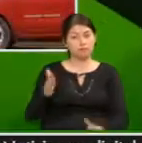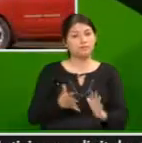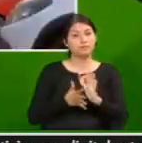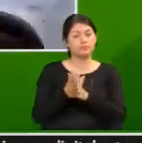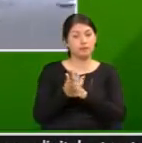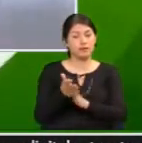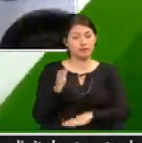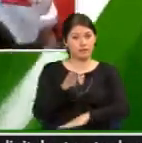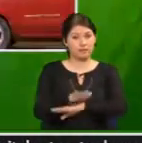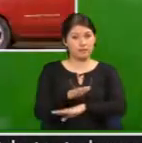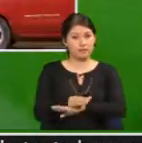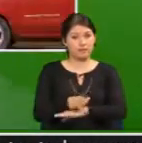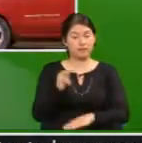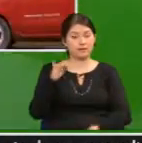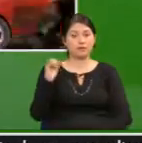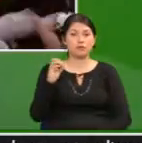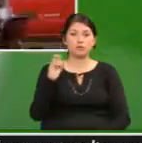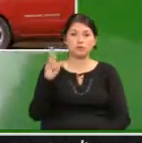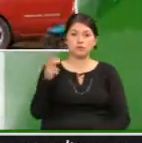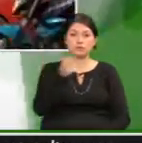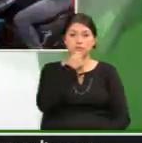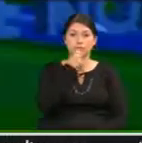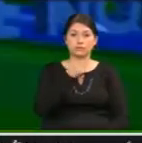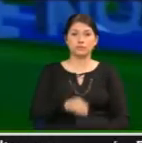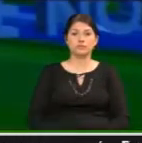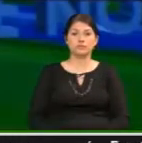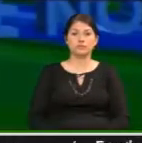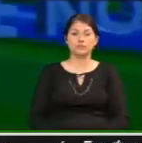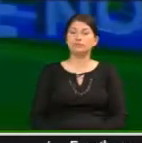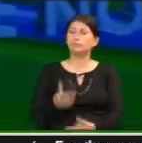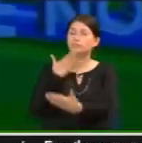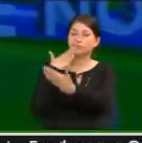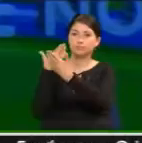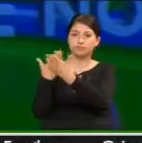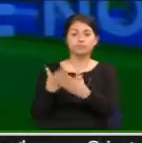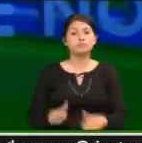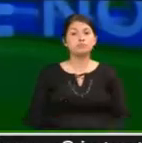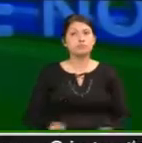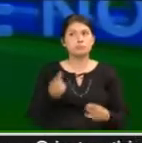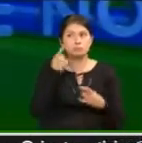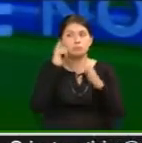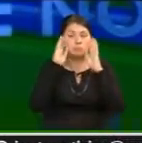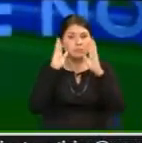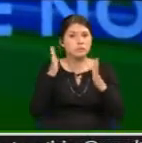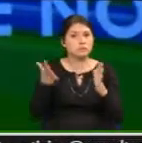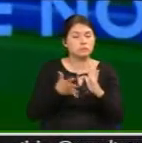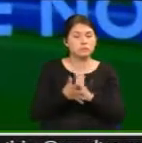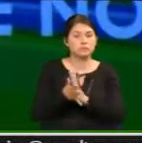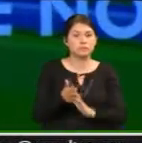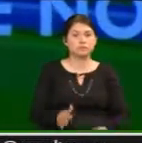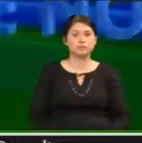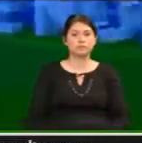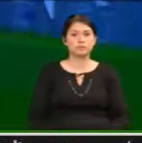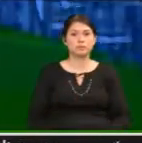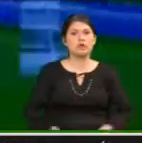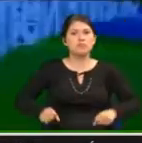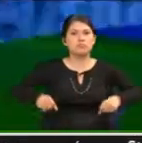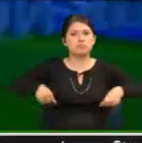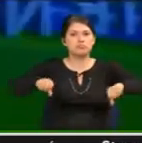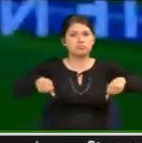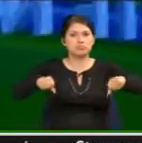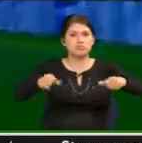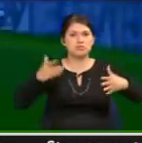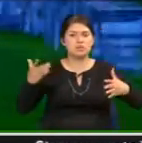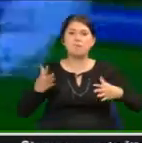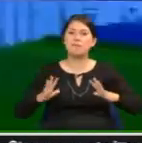Es la información a esta hora de la tarde. Natalie Ramos, Oriente Noticias. Gracias, Natalie. Estaremos atentos a esta información. Y un motociclista que